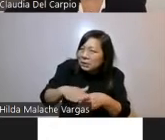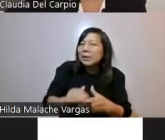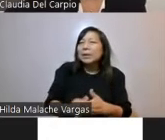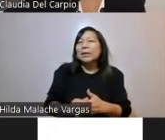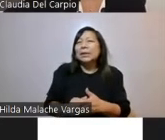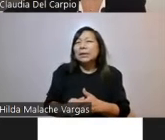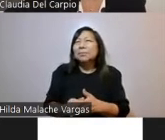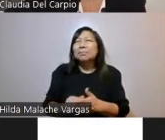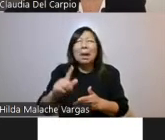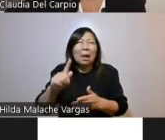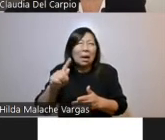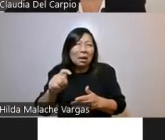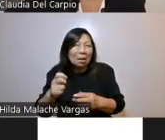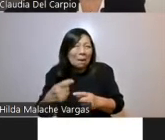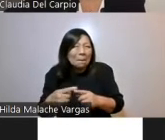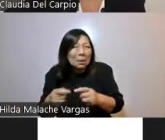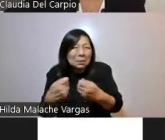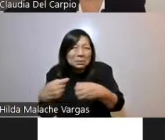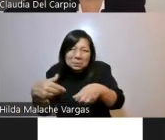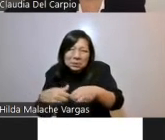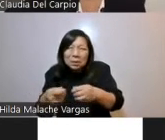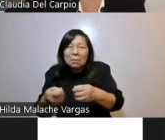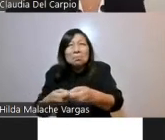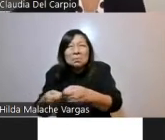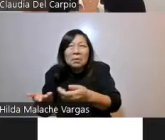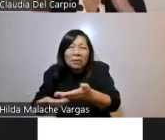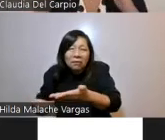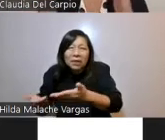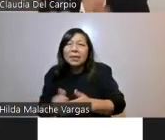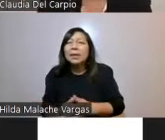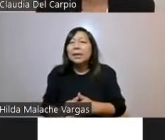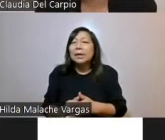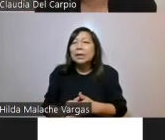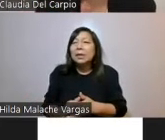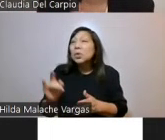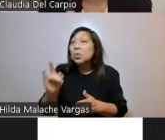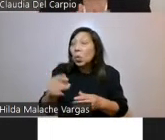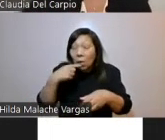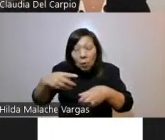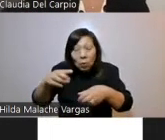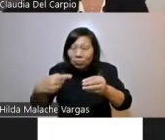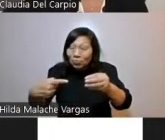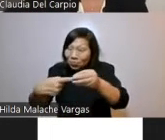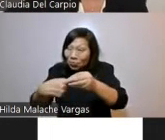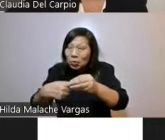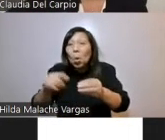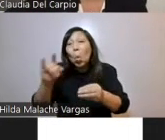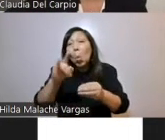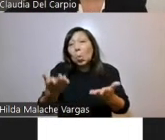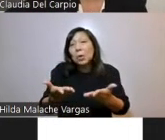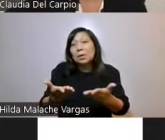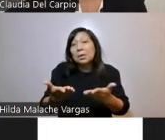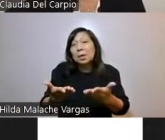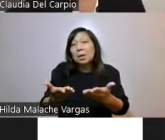de látex, pero hay muy pocos de aceite en el mercado. Si usas preservativo o no, puedes usar los lubricantes